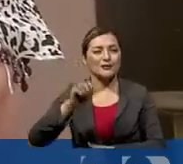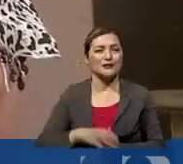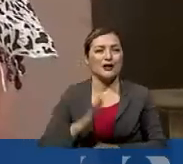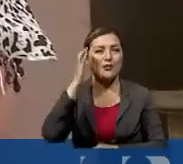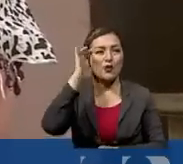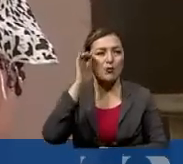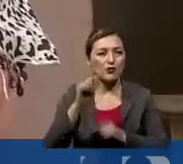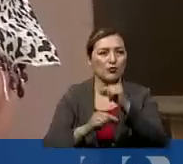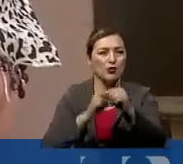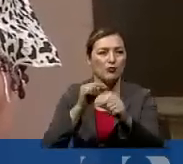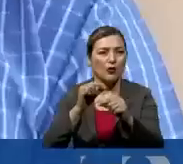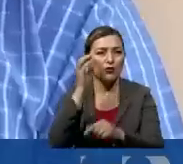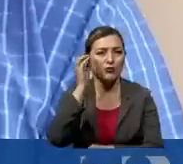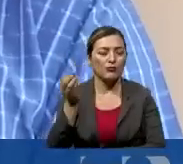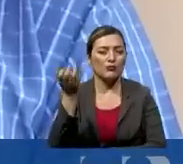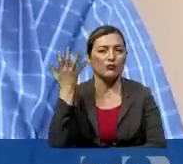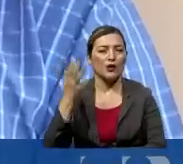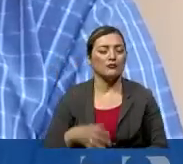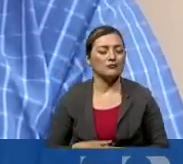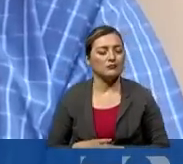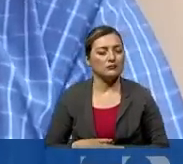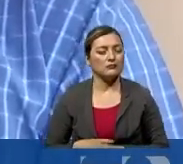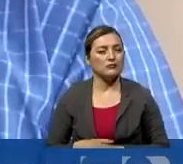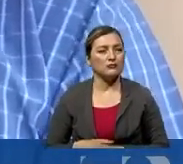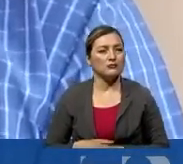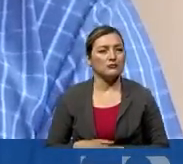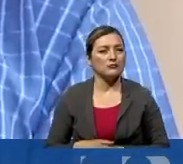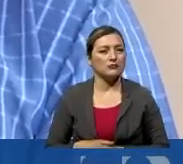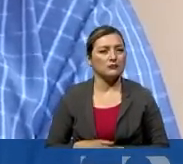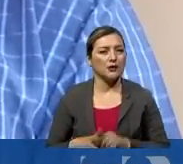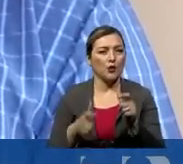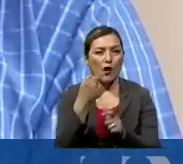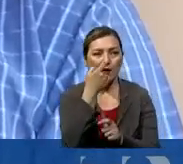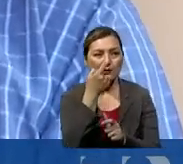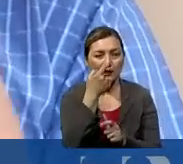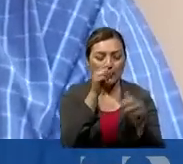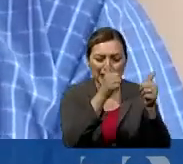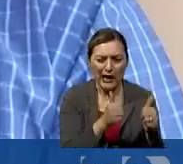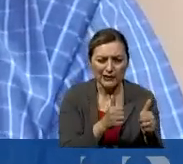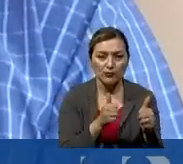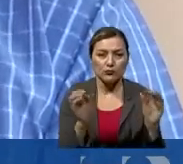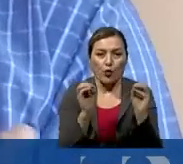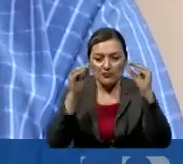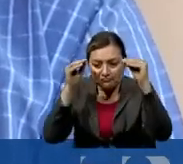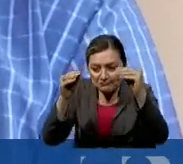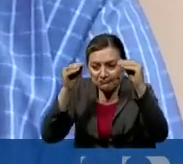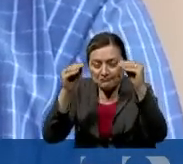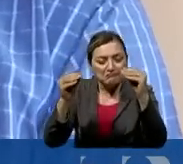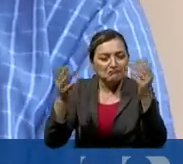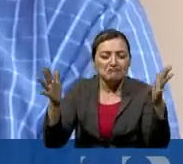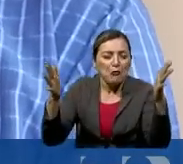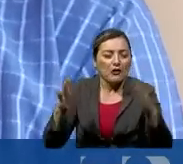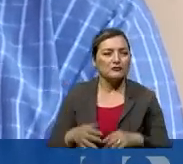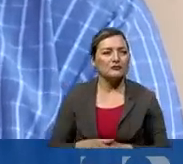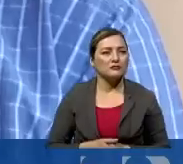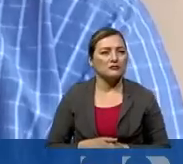está extinguiendo. No hay, o sea, personas que se interesen por este arte, ¿no? Para poder transmitir y poder dejar un legado y